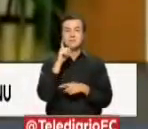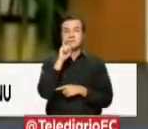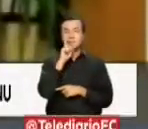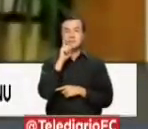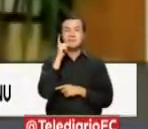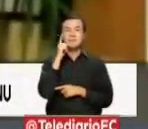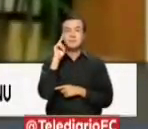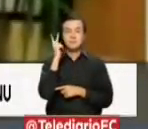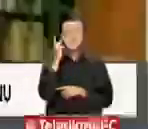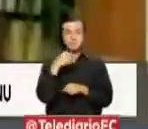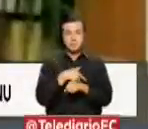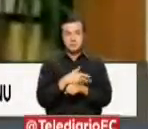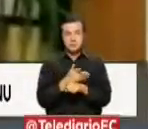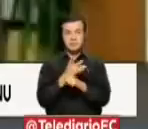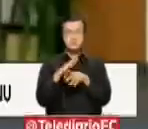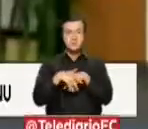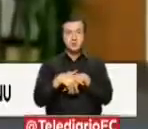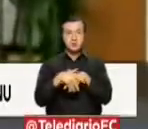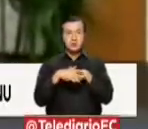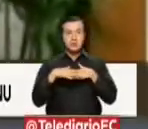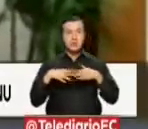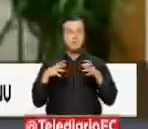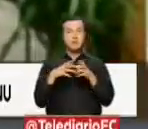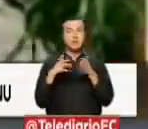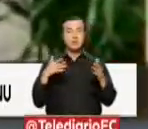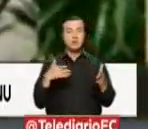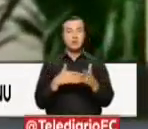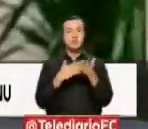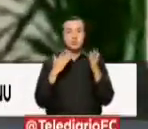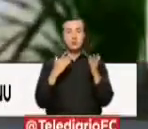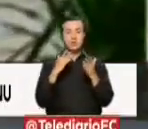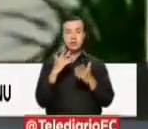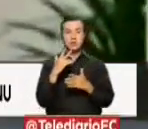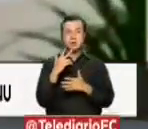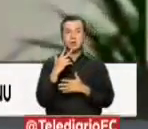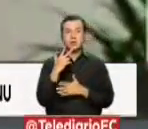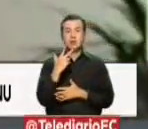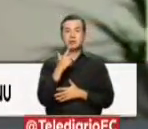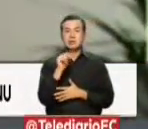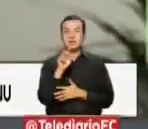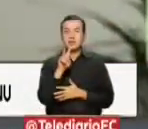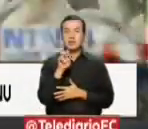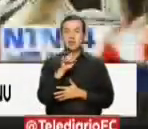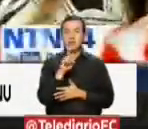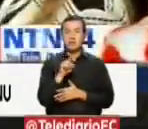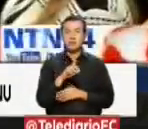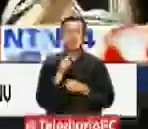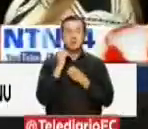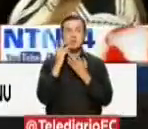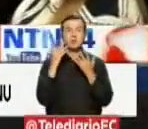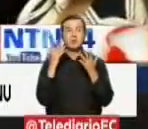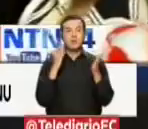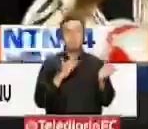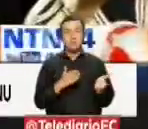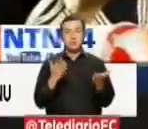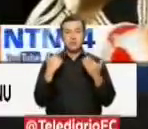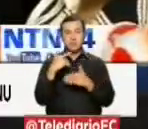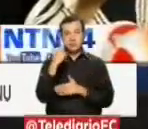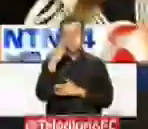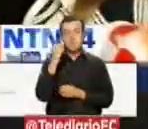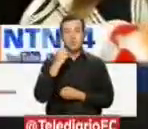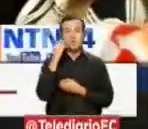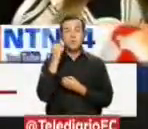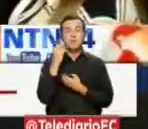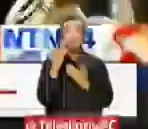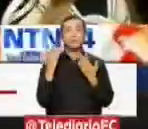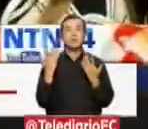marcada por una segunda jornada de movilizaciones contra el régimen chavista. Nos informa el canciller que había salido una